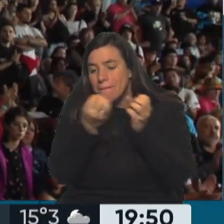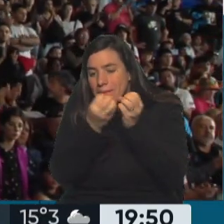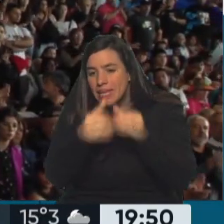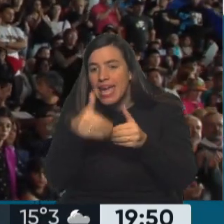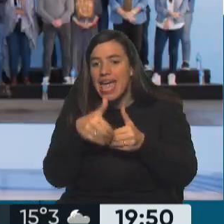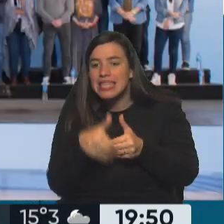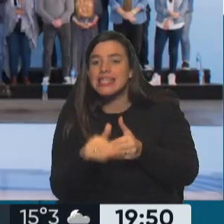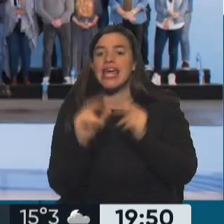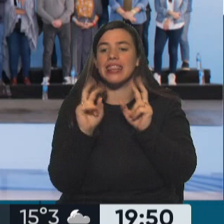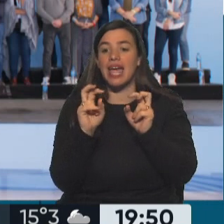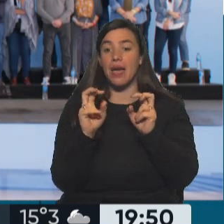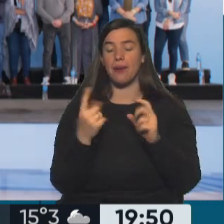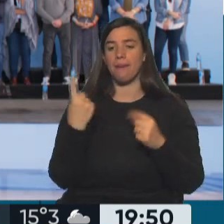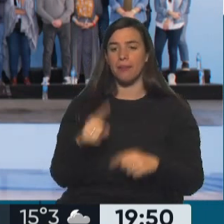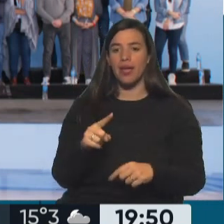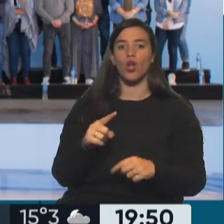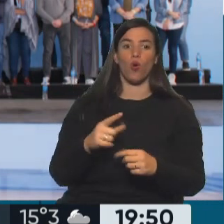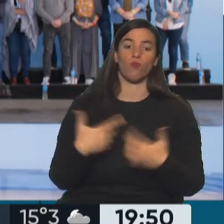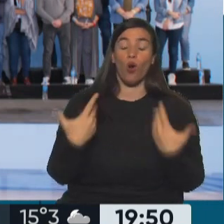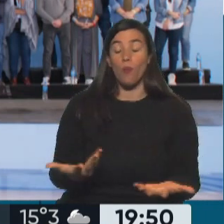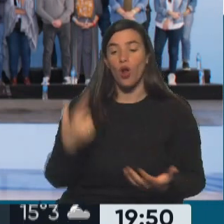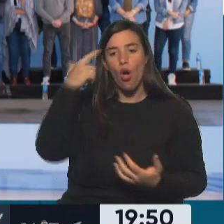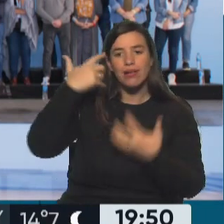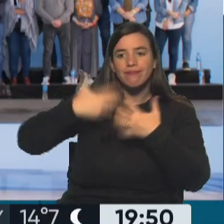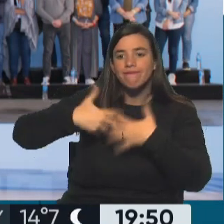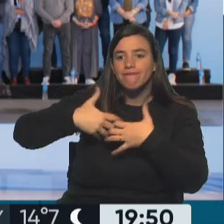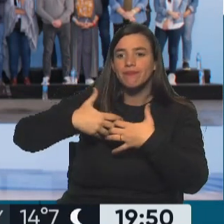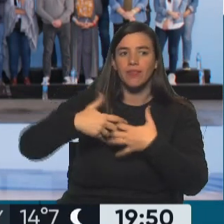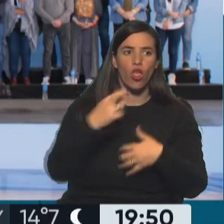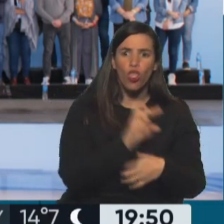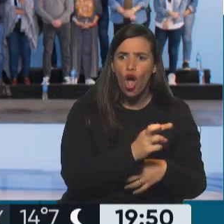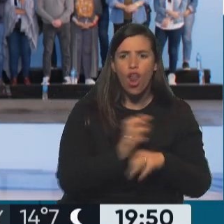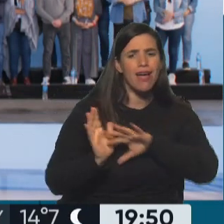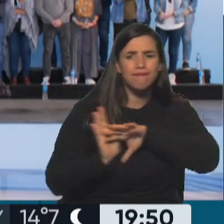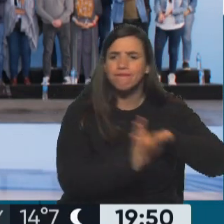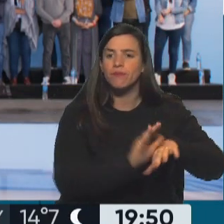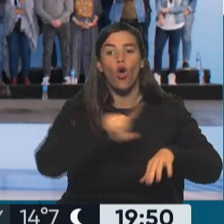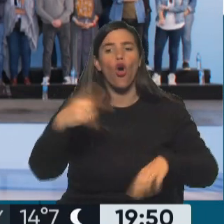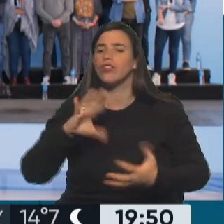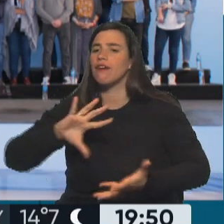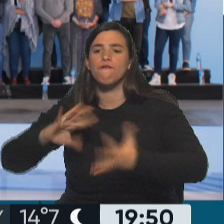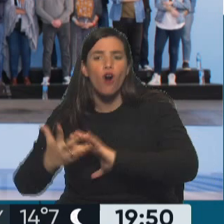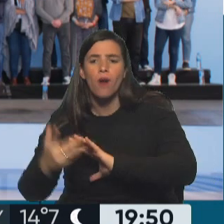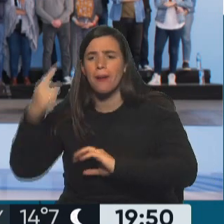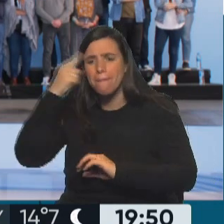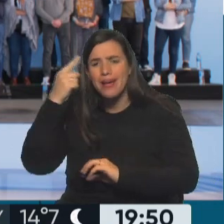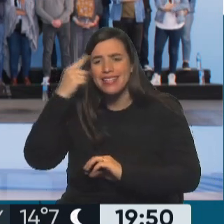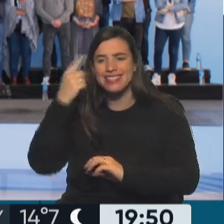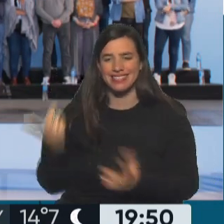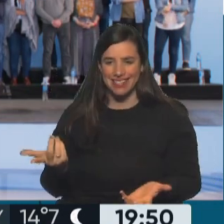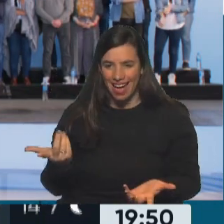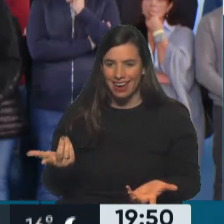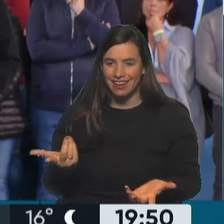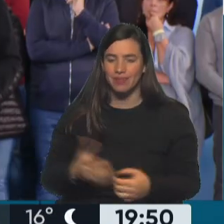de, bueno, utilicemos otros mecanismos que no sean el dólar para determinados comercios. ¿No? Un euro como un euro latinoamericano. Bueno,